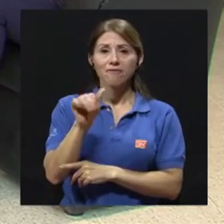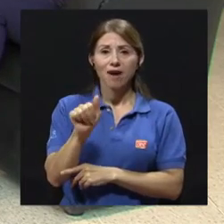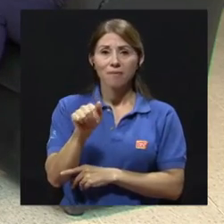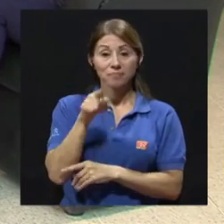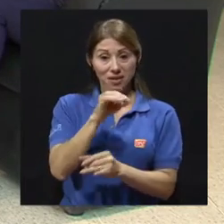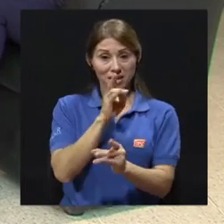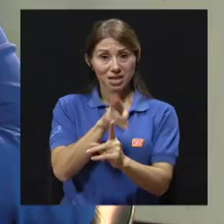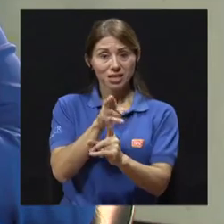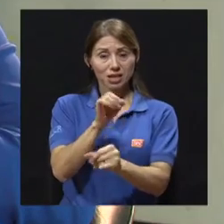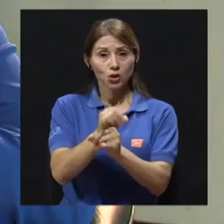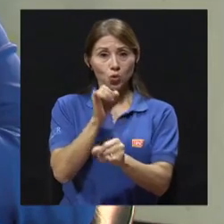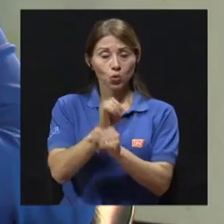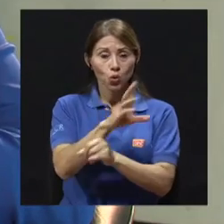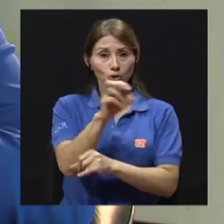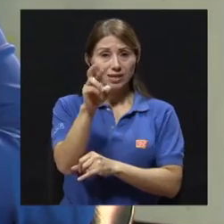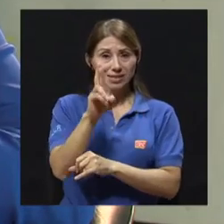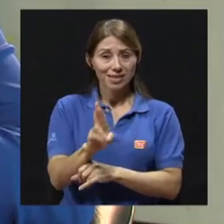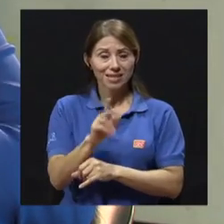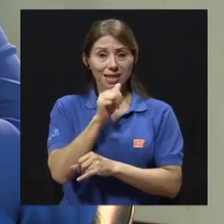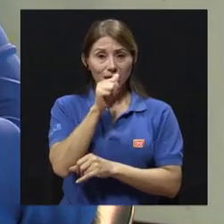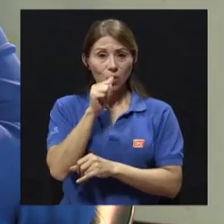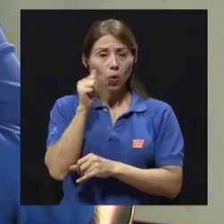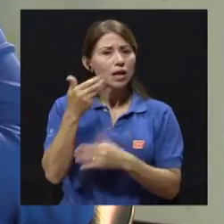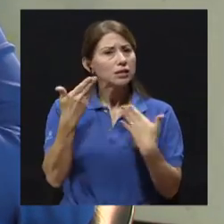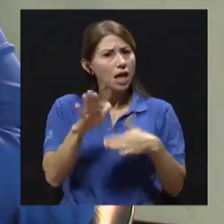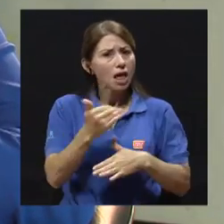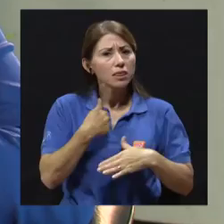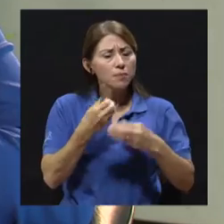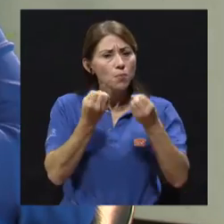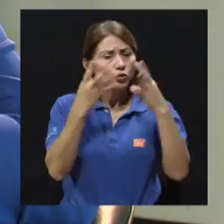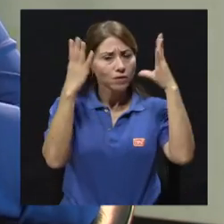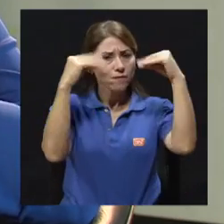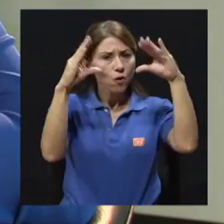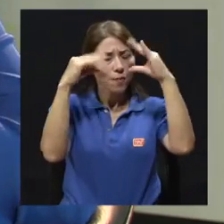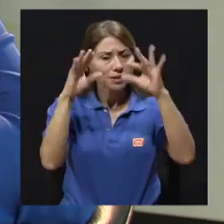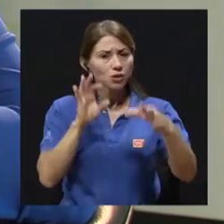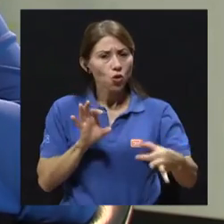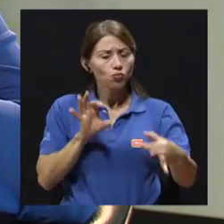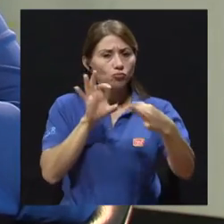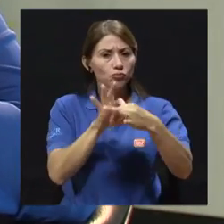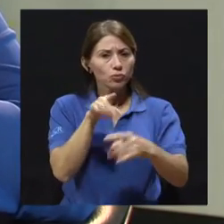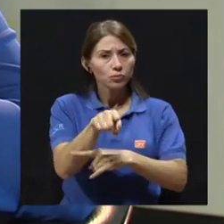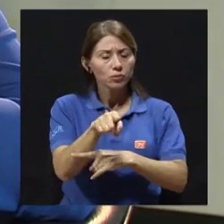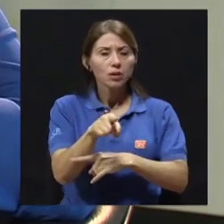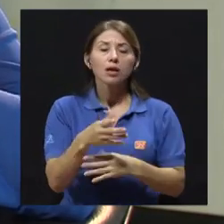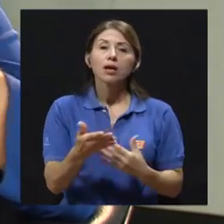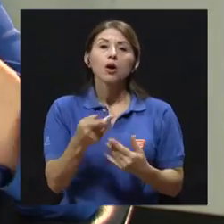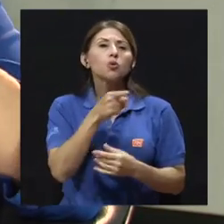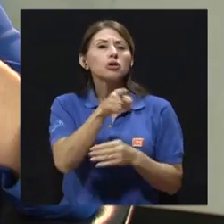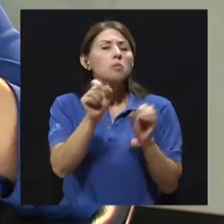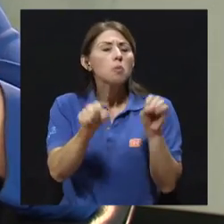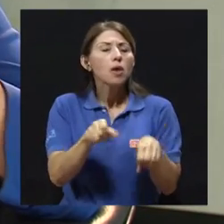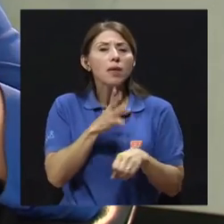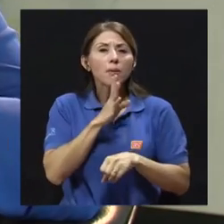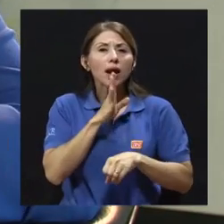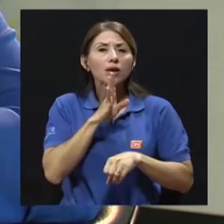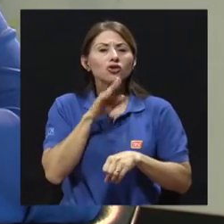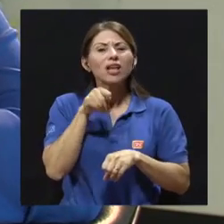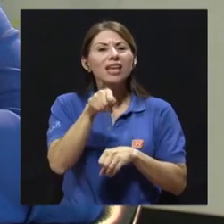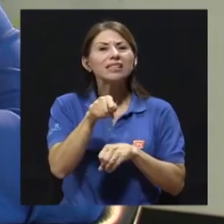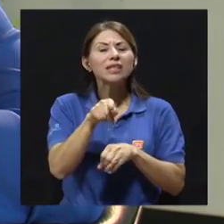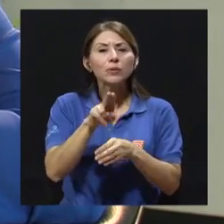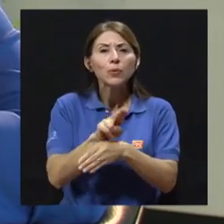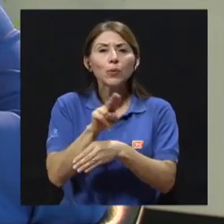sobre Drogas ha manejado mucha información al respecto, y me parece muy oportuno, doña Rita, que usted nos pueda comentar sobre cómo se inicia ese